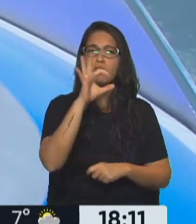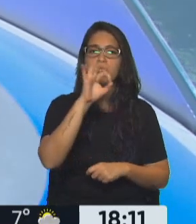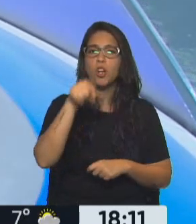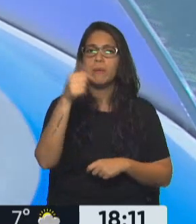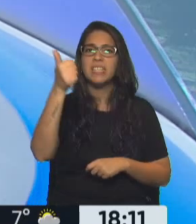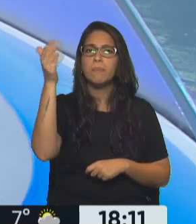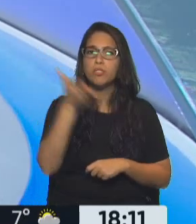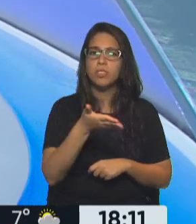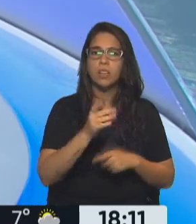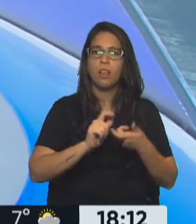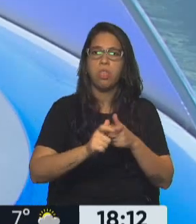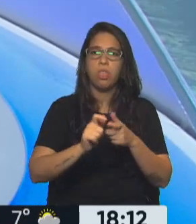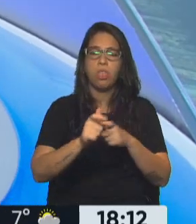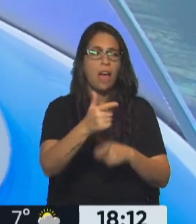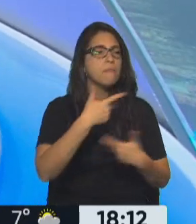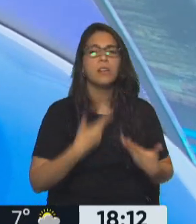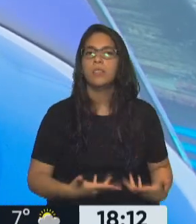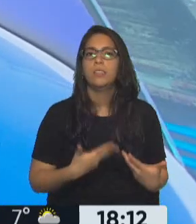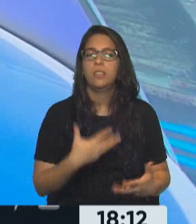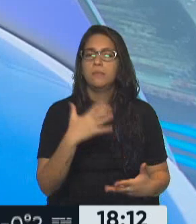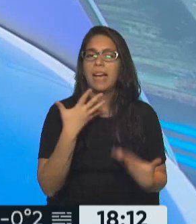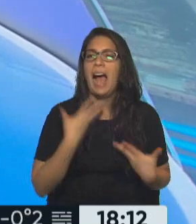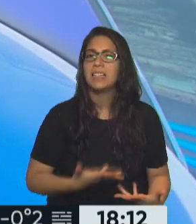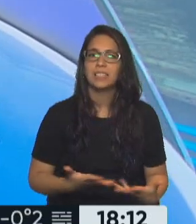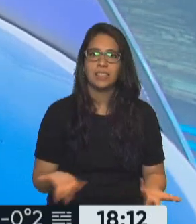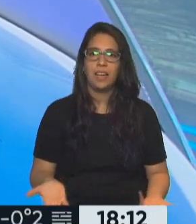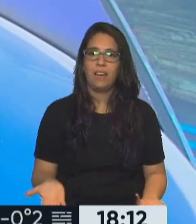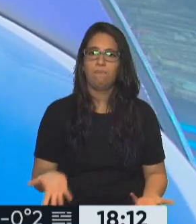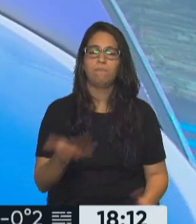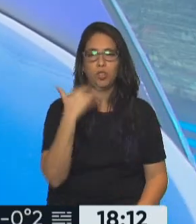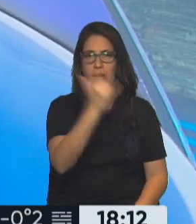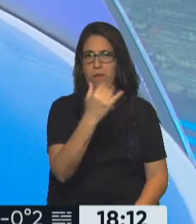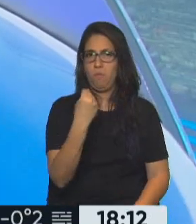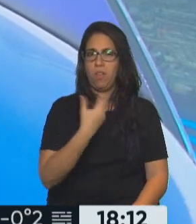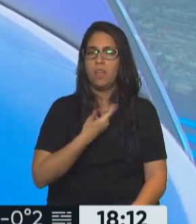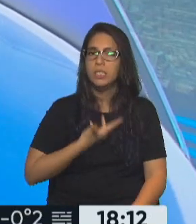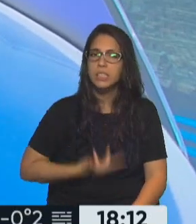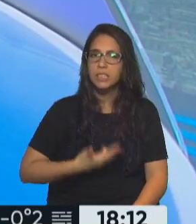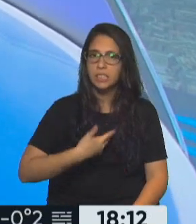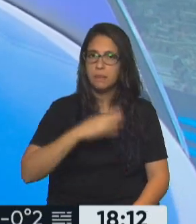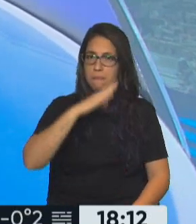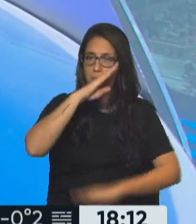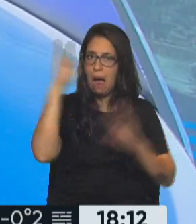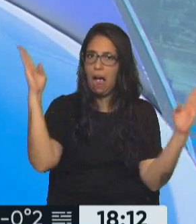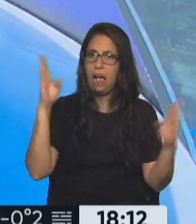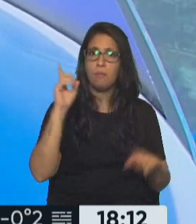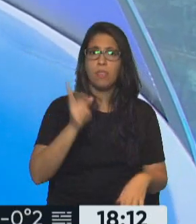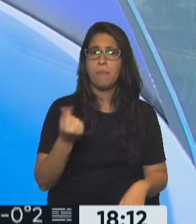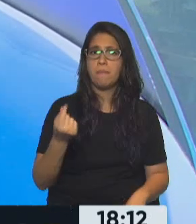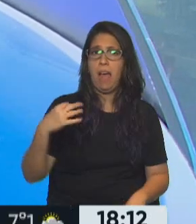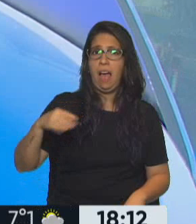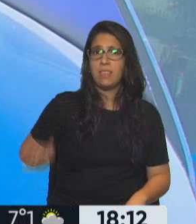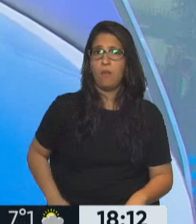0,6%. Me agota. ¿Sí? ¿Por qué? Y te explico por qué me agota. Porque se agota también lo que tenemos en el bolsillo.